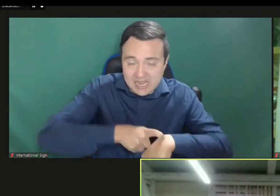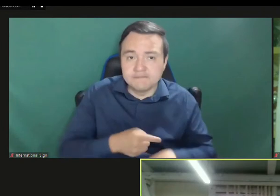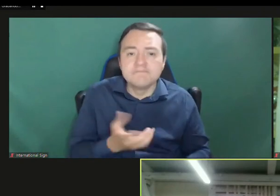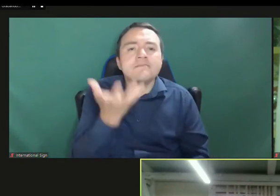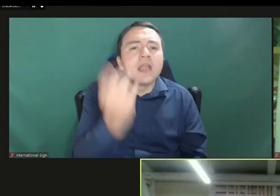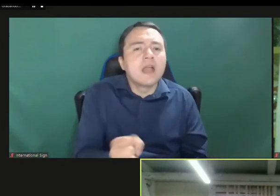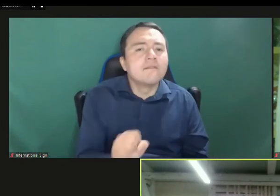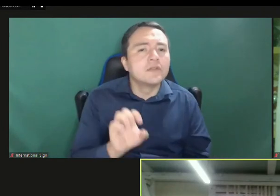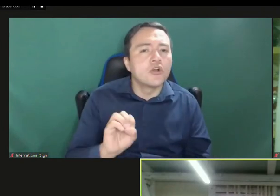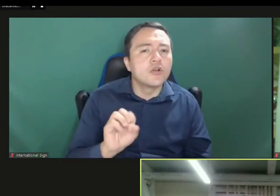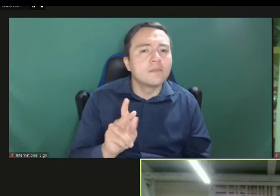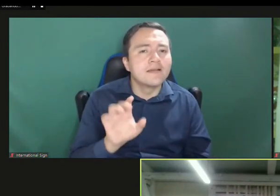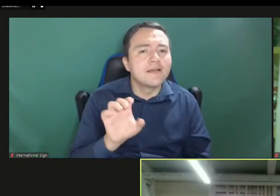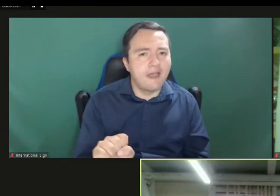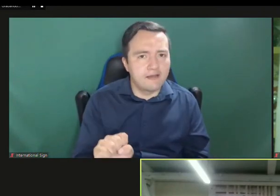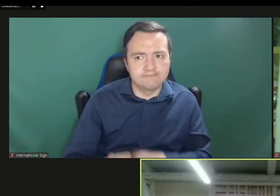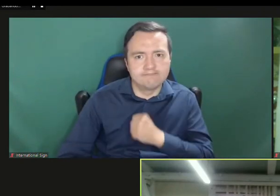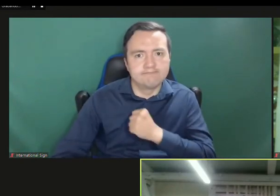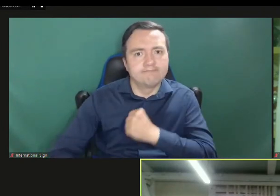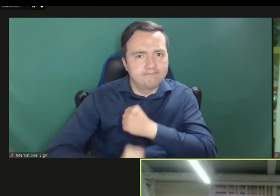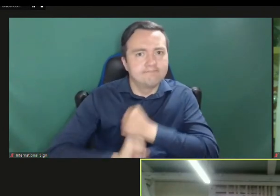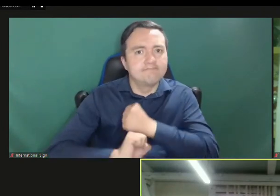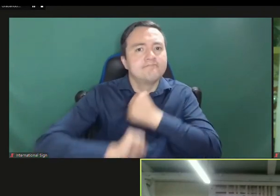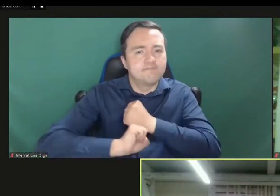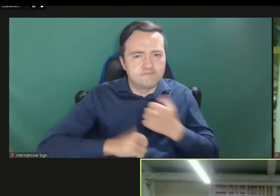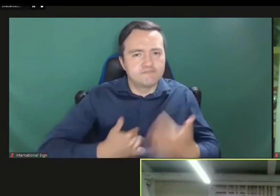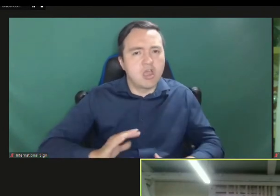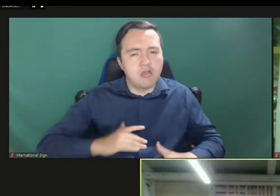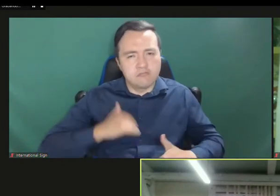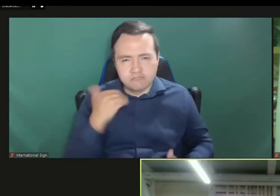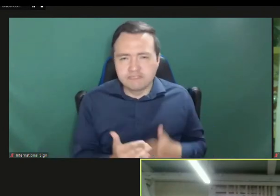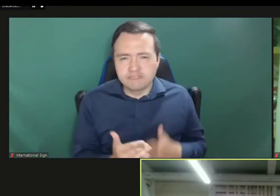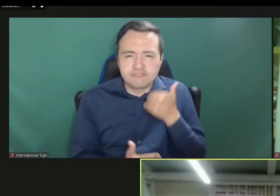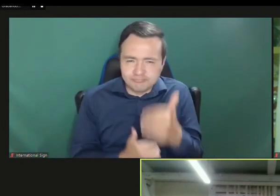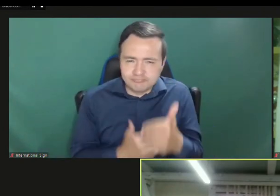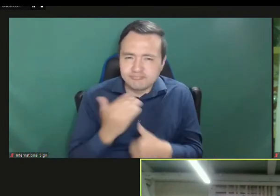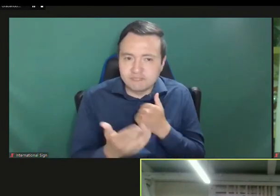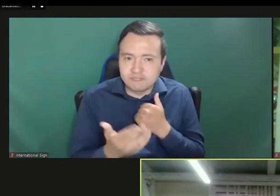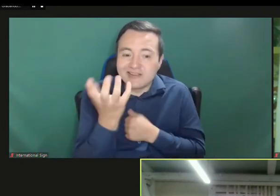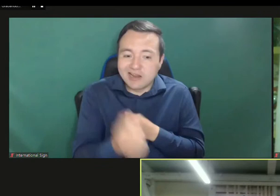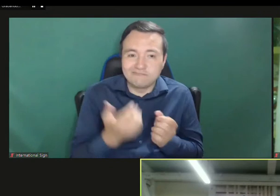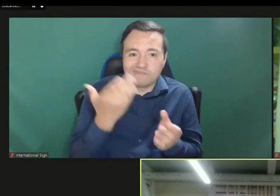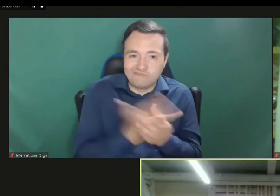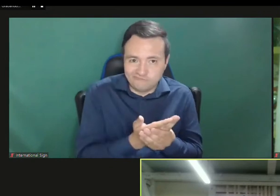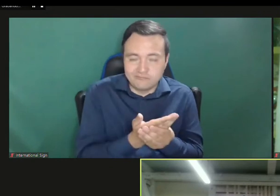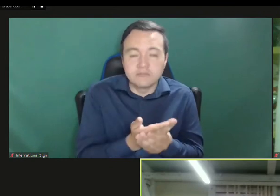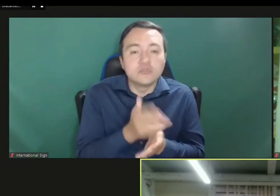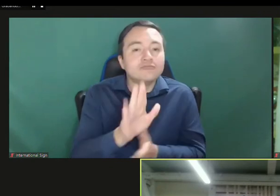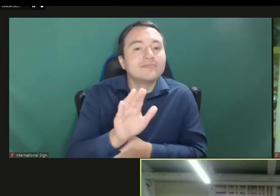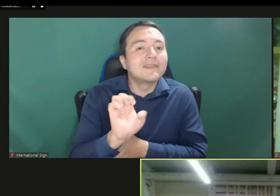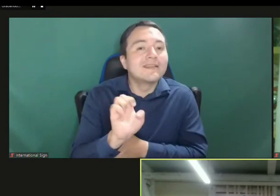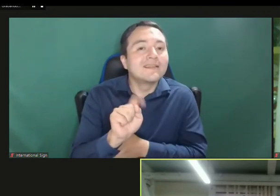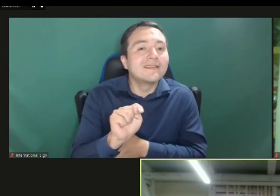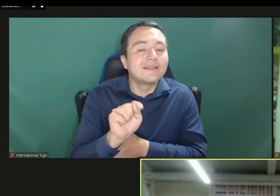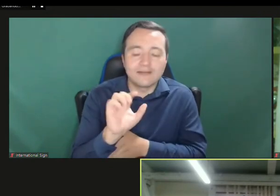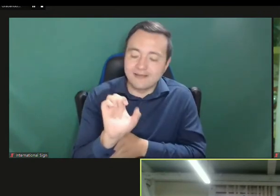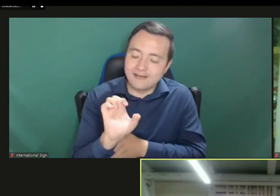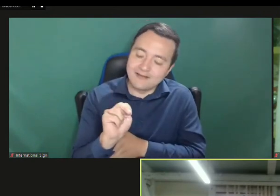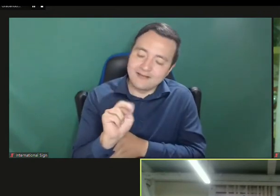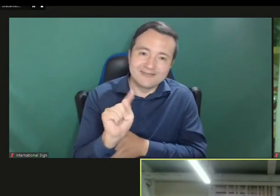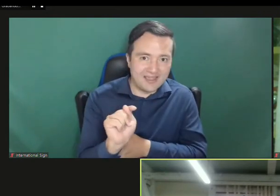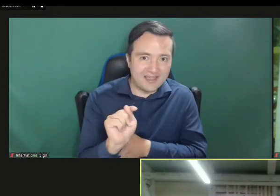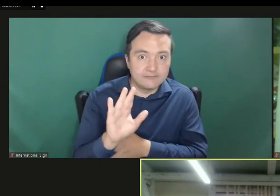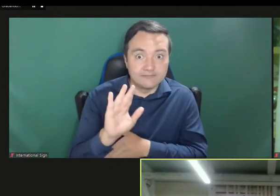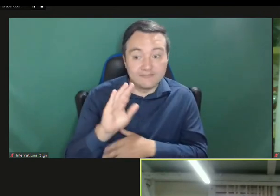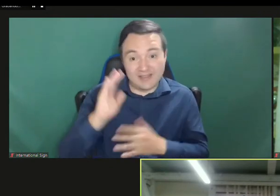habíamos desarrollado afiches y karp carpetas sobre la cnt que son los factores de riesgo